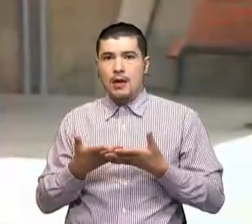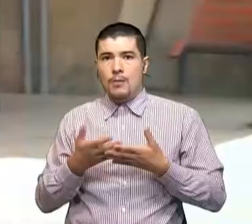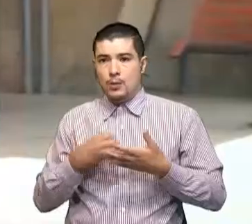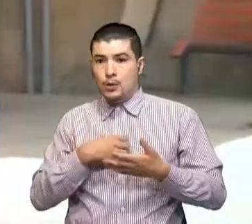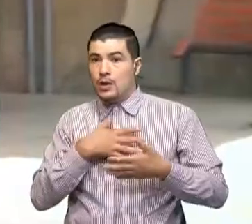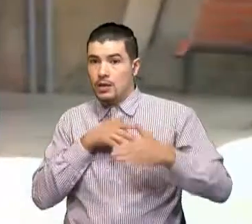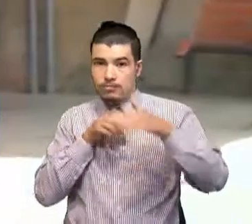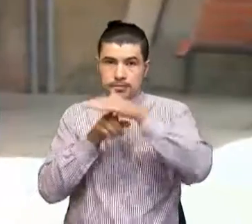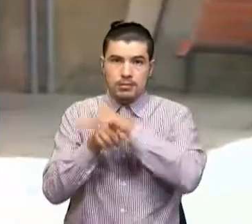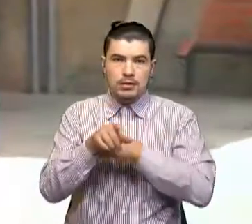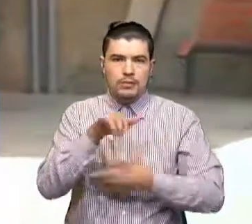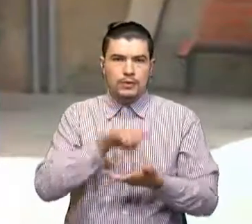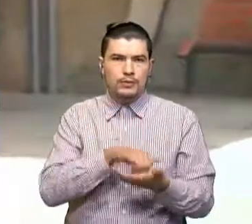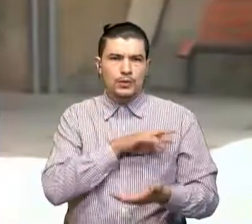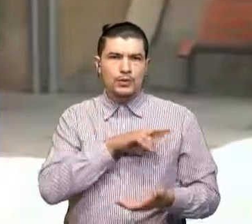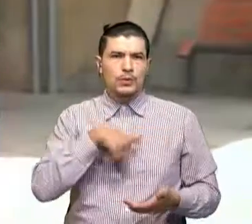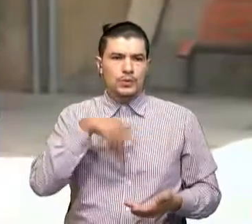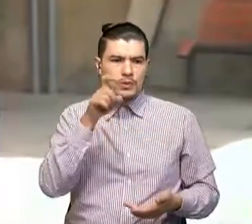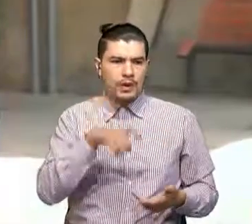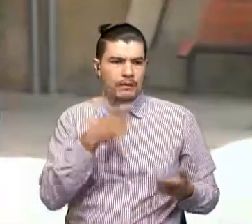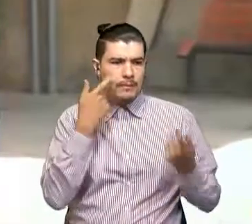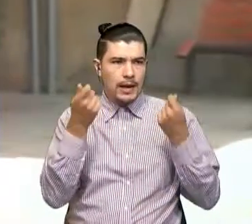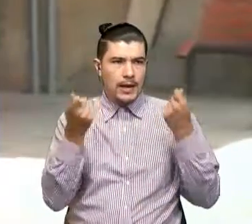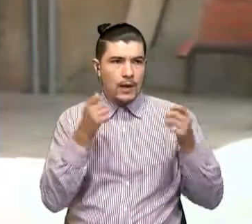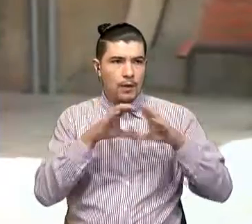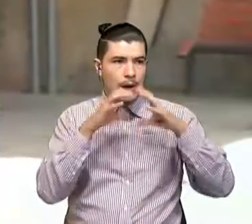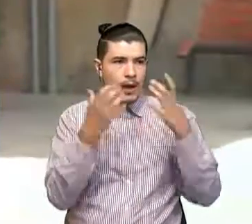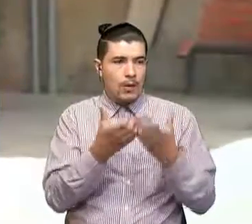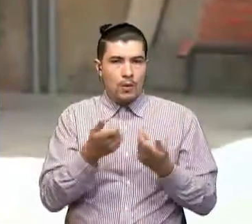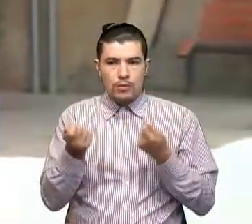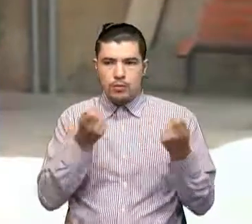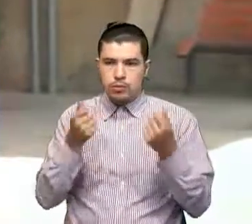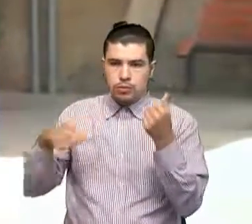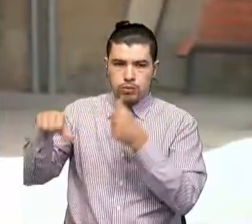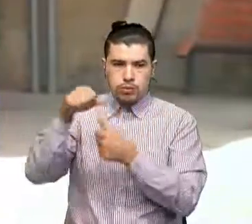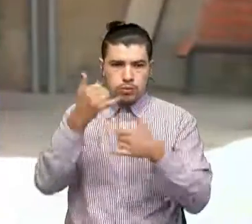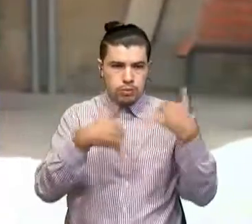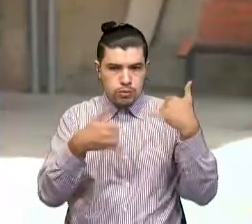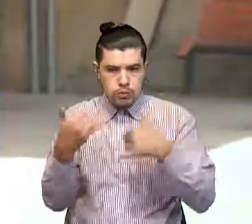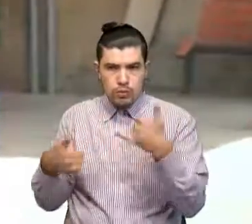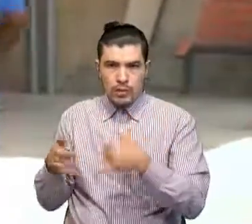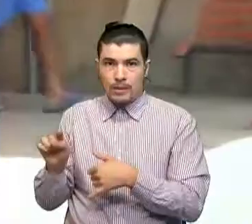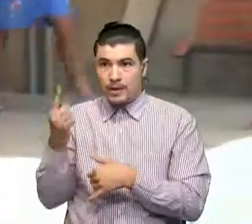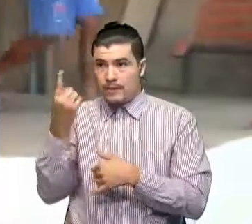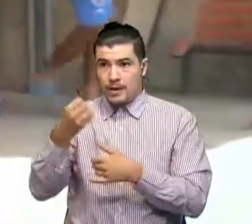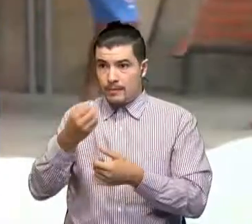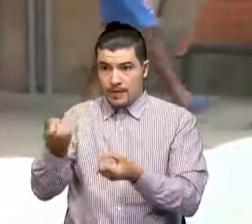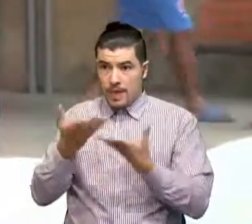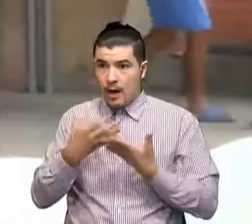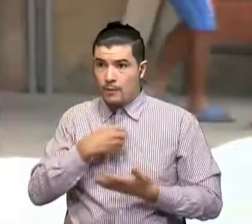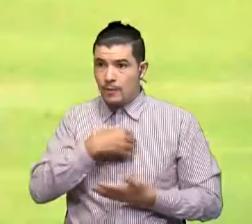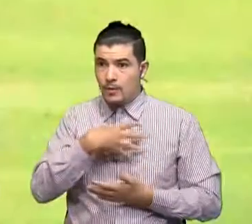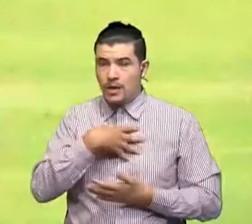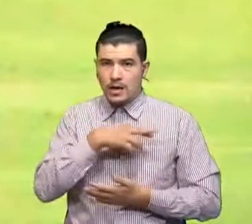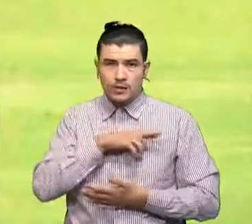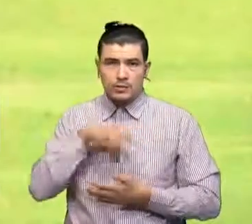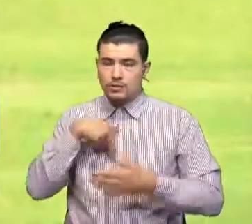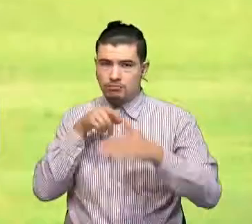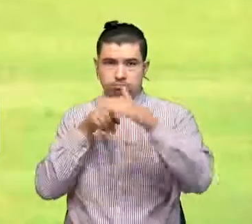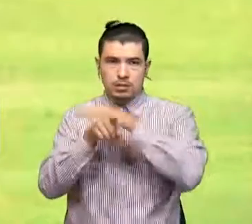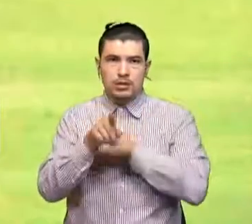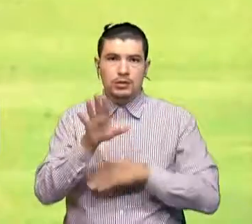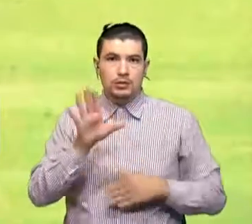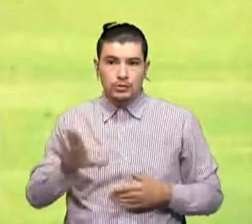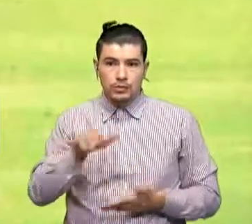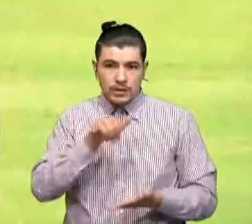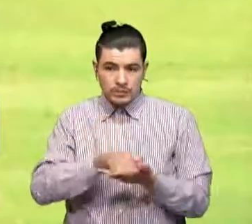ahí manejar bien el balón, darle la vuelta de un lado al otro y, como te dije, la primera que tengamos, marcar. Los